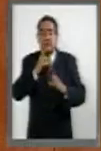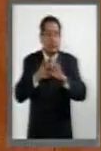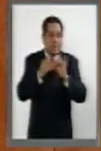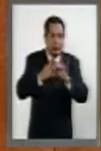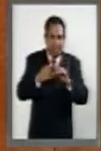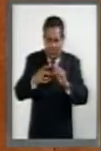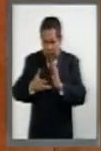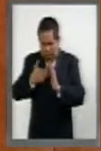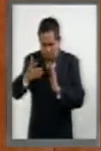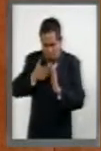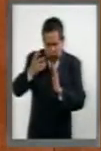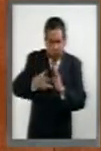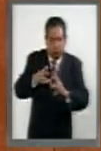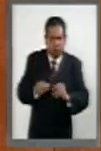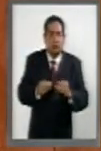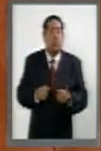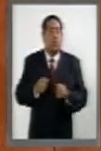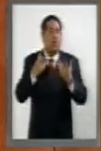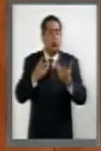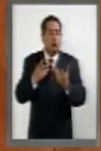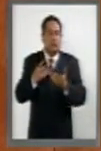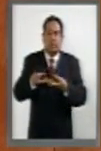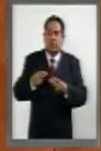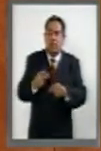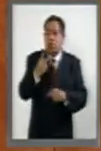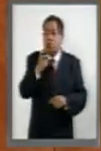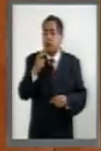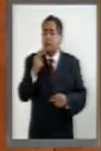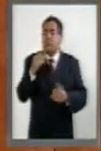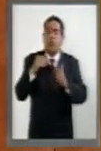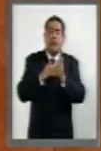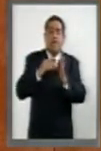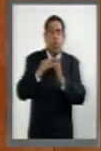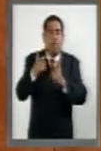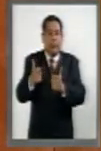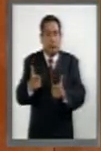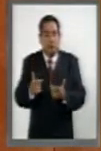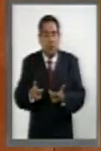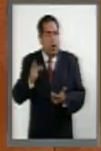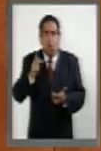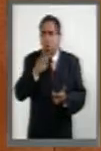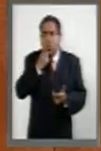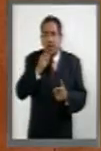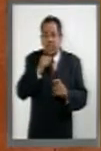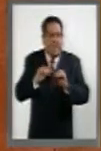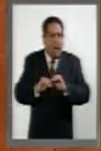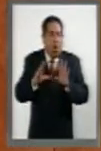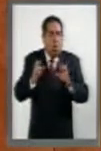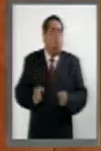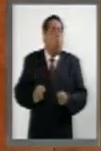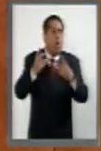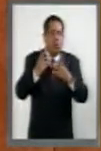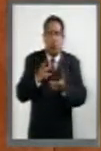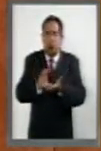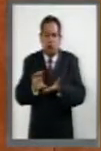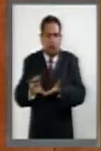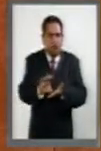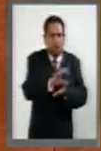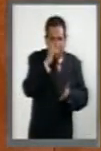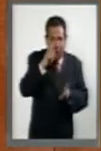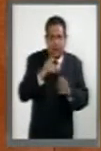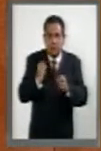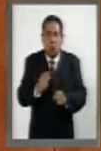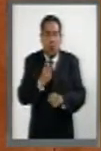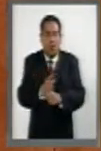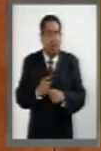y producción se erogaron poco más de 225 mil millones de pesos y sin especificar claramente los destinos de dicha inversión.